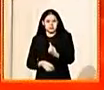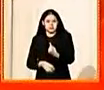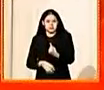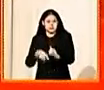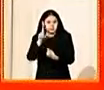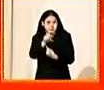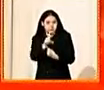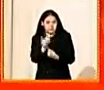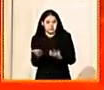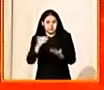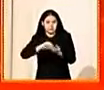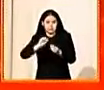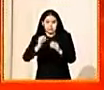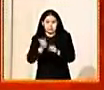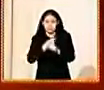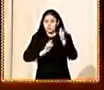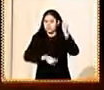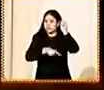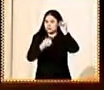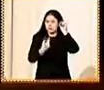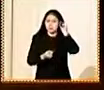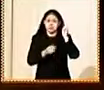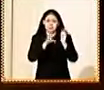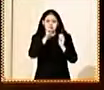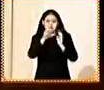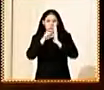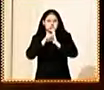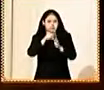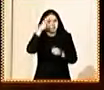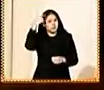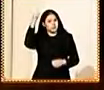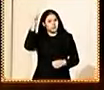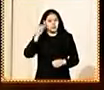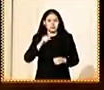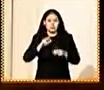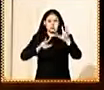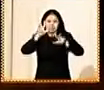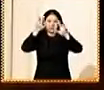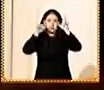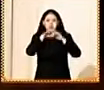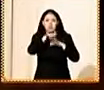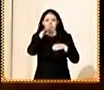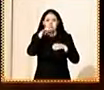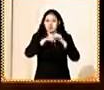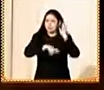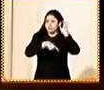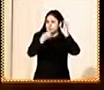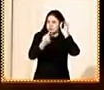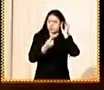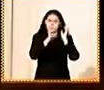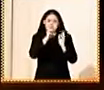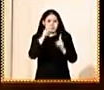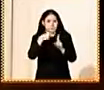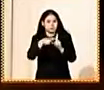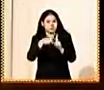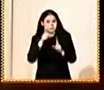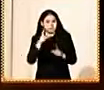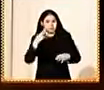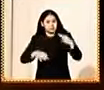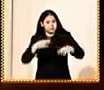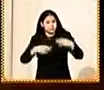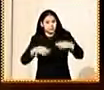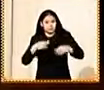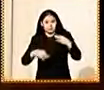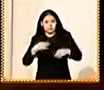el 1. Reitero, el número ganador para la diaria 60 con su símbolo de sueños dragón. Y para más uno es el 60 más uno.